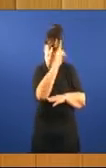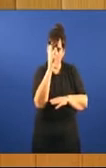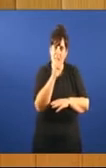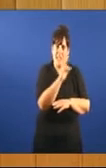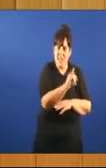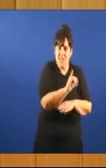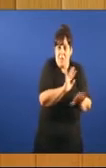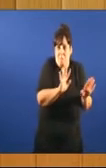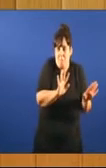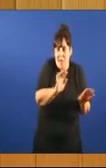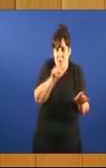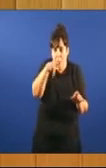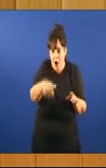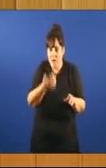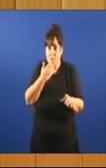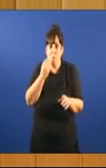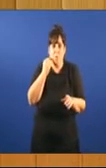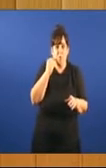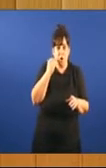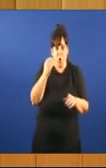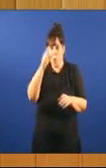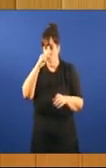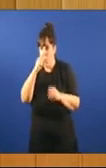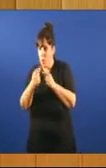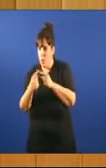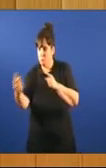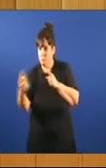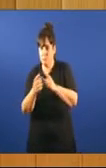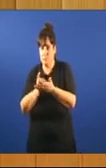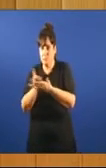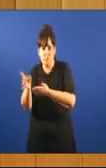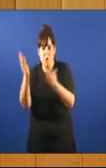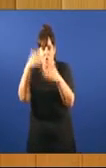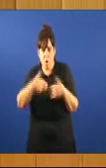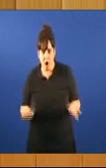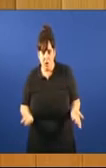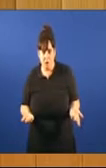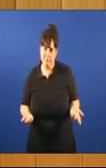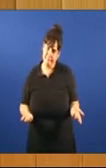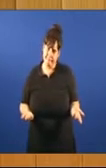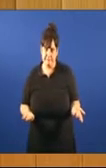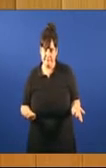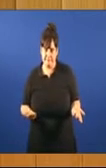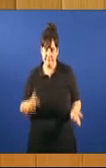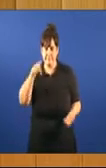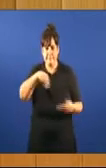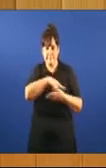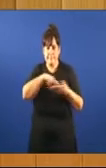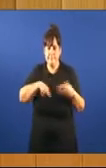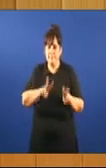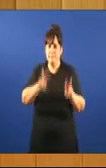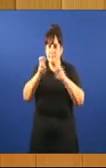hai centralismo. Pero falemos tamén de números en Galiza, señor Feijóo. Vostede, faltando a súa